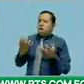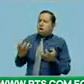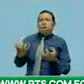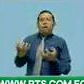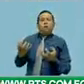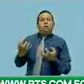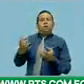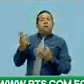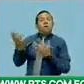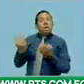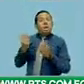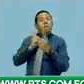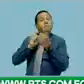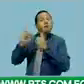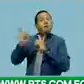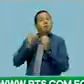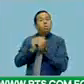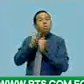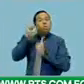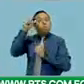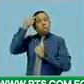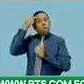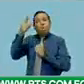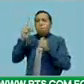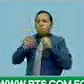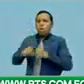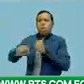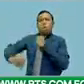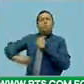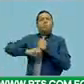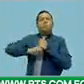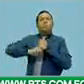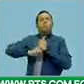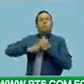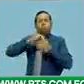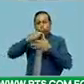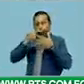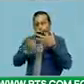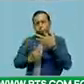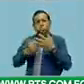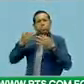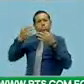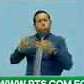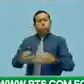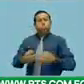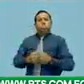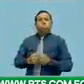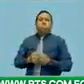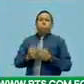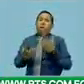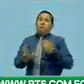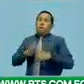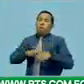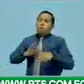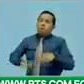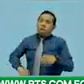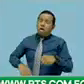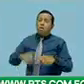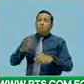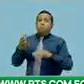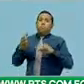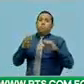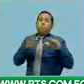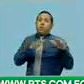este tome las medidas necesarias para contar con todos los medicamentos del cuadro básico antes que sea demasiado tarde para algunos